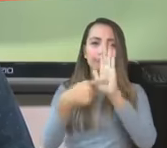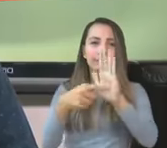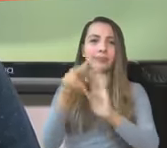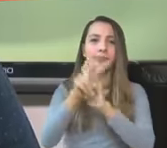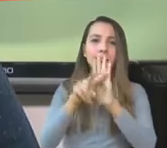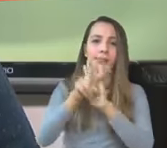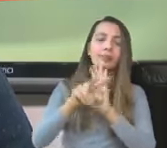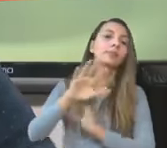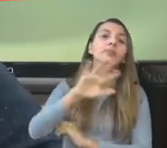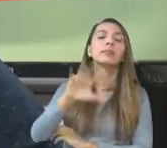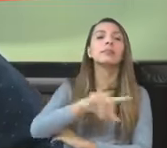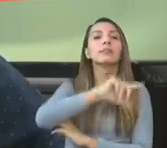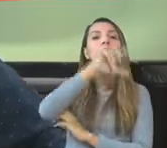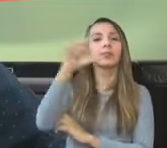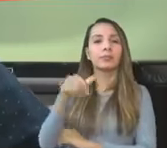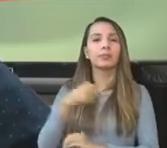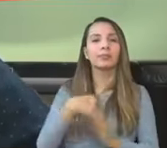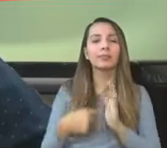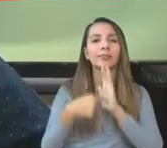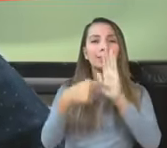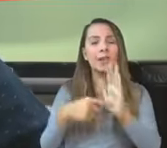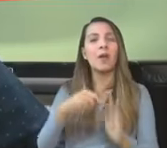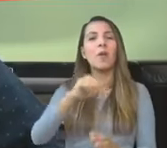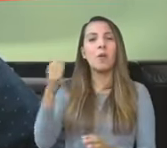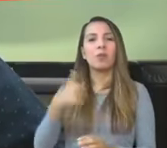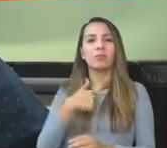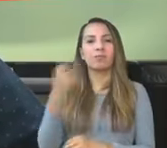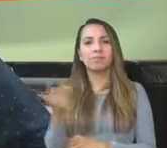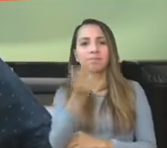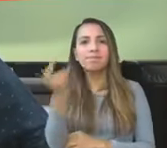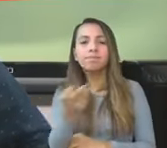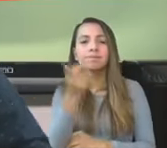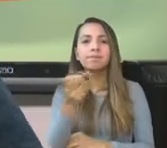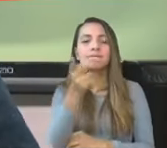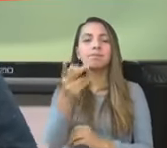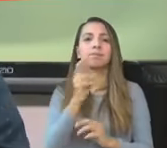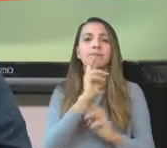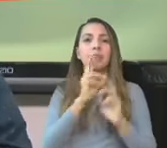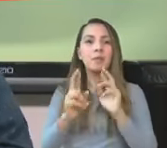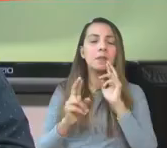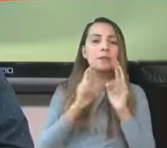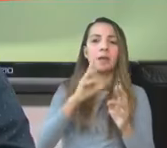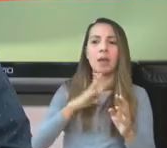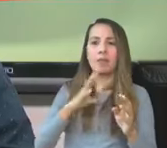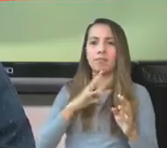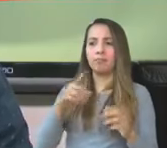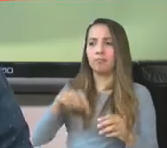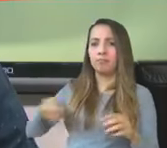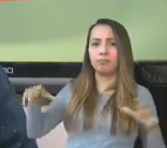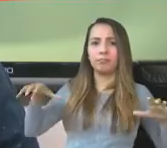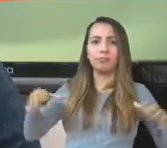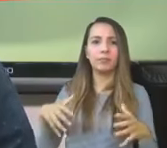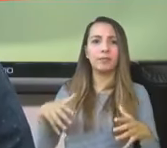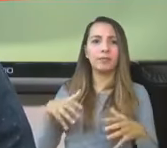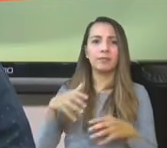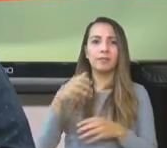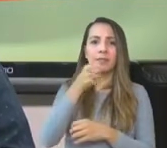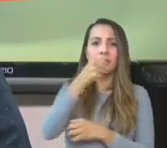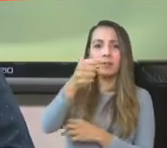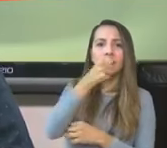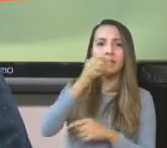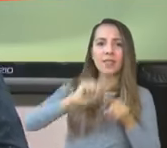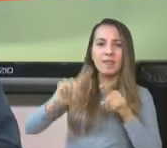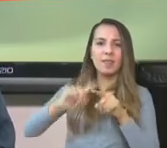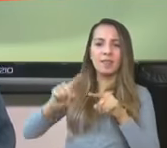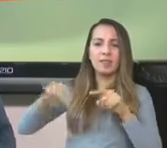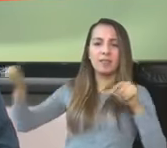regresamos para que después vienen la serie de preguntas. Ahí nos dimos cita varios compañeros periodistas, varios compañeros conductores de programas